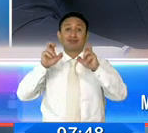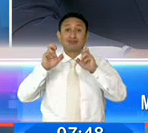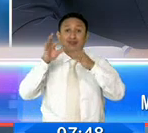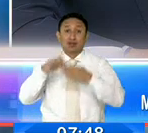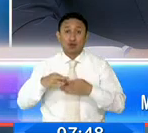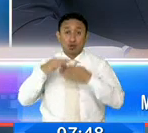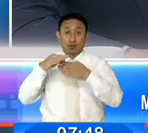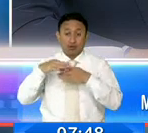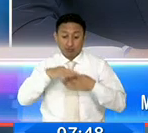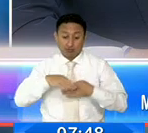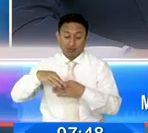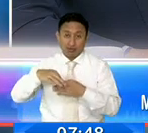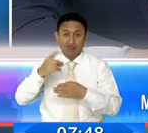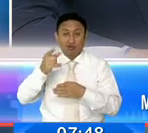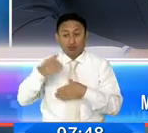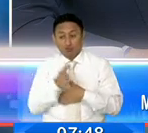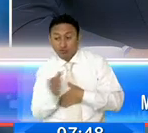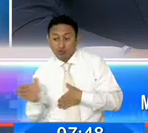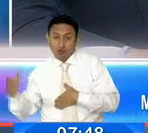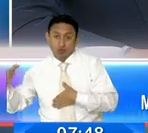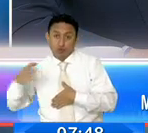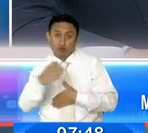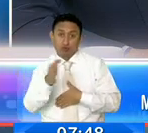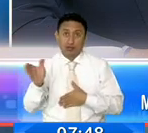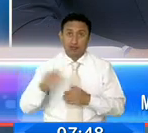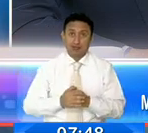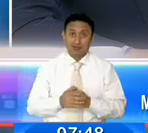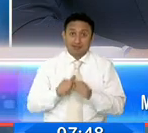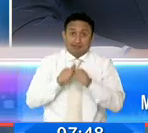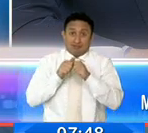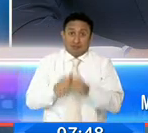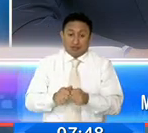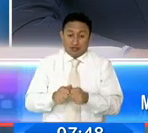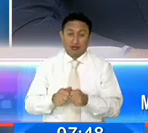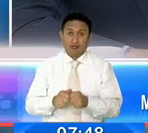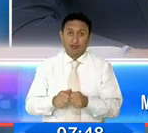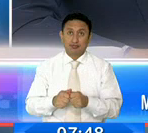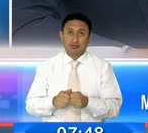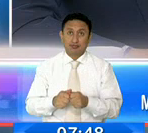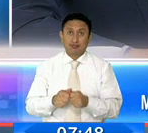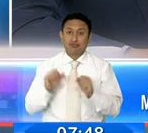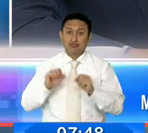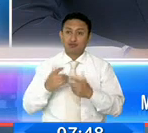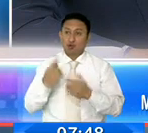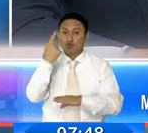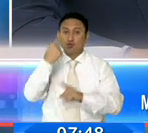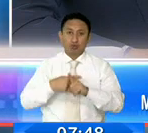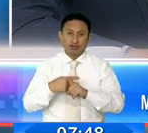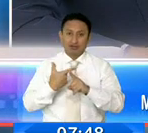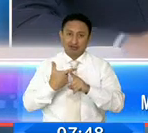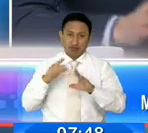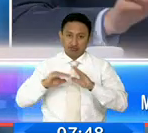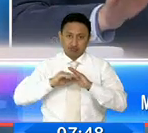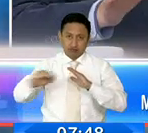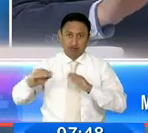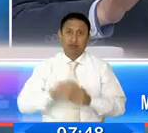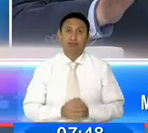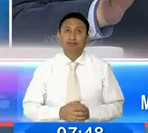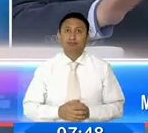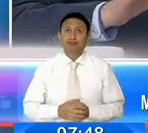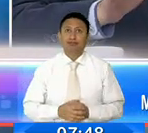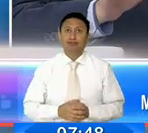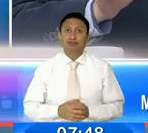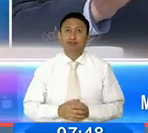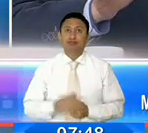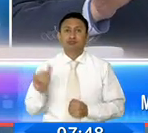inmediatamente una carretera, y la fija, que es una que estaría lista en un mes aproximadamente. Ministro, pero esto es muy parecido